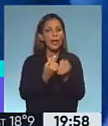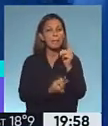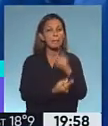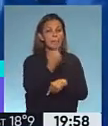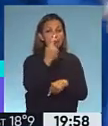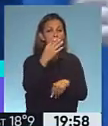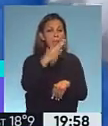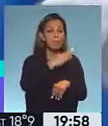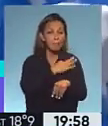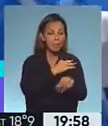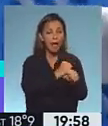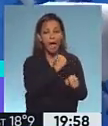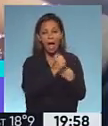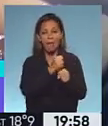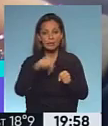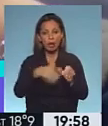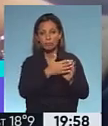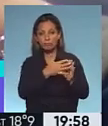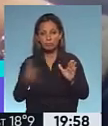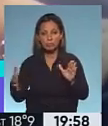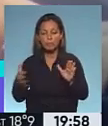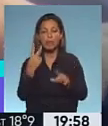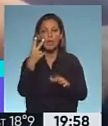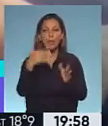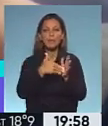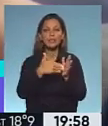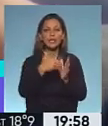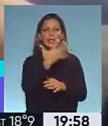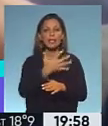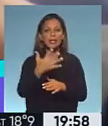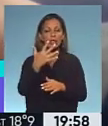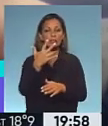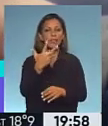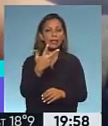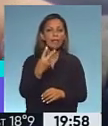que comenzó la pandemia hasta ahora asciende ahora a